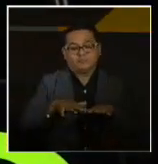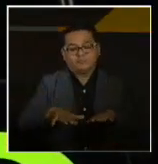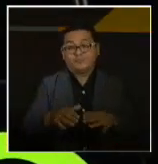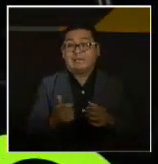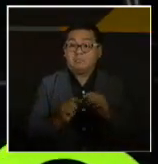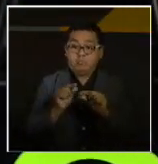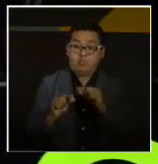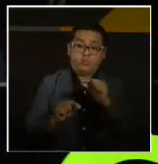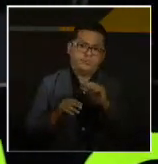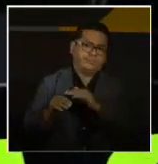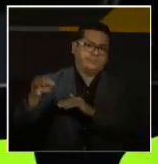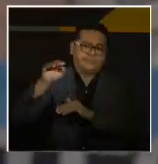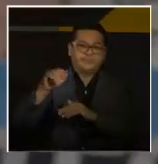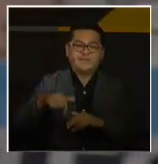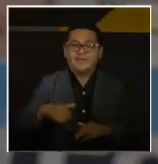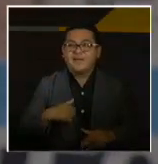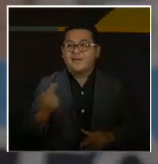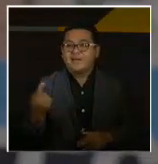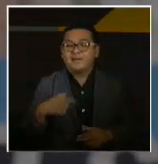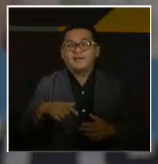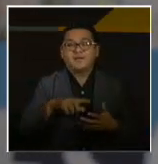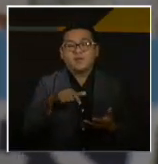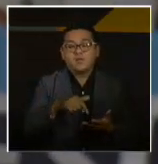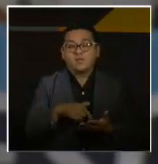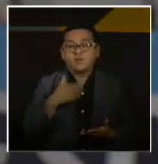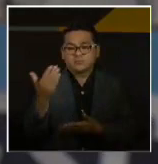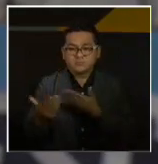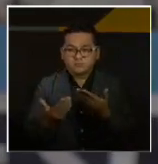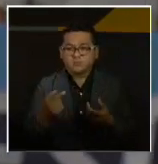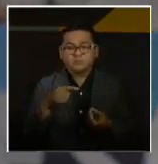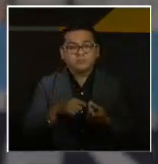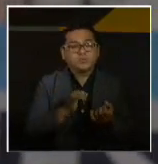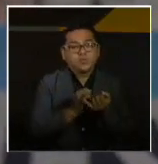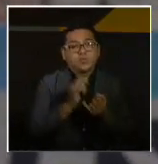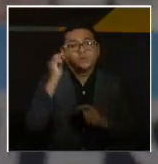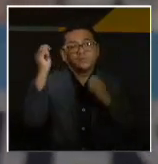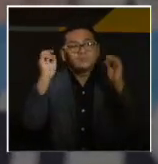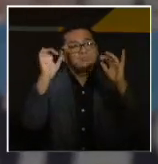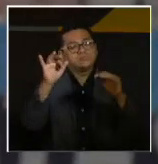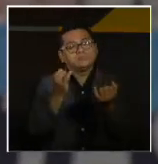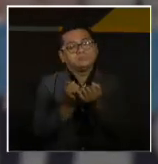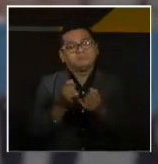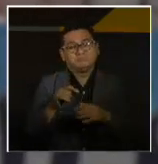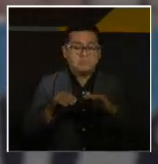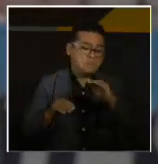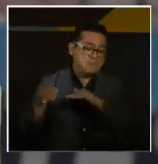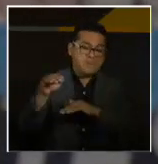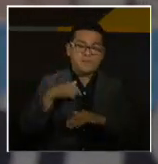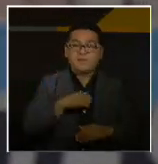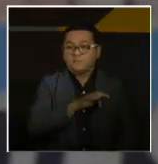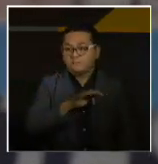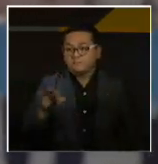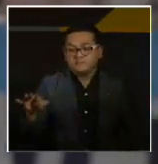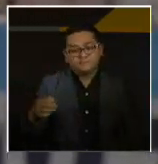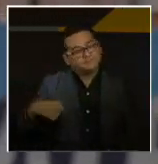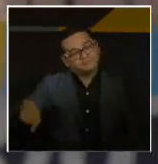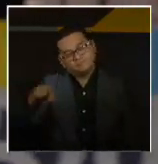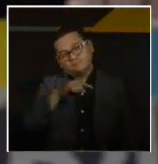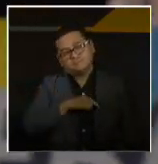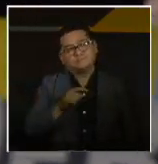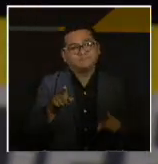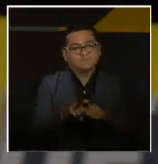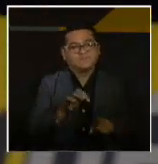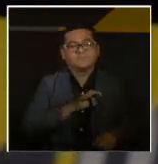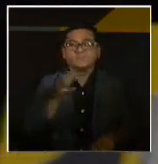que ha crecido grandemente, para que el sector servicios, donde está incluido el turismo, siga avanzando, para que podamos nosotros